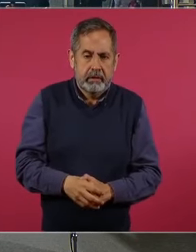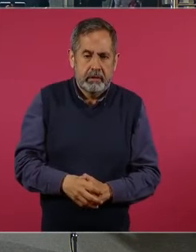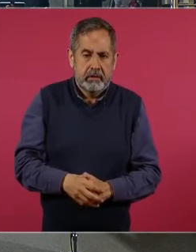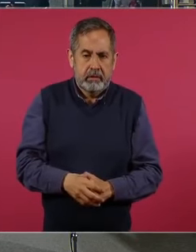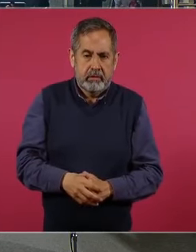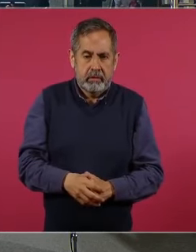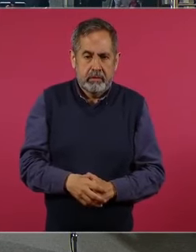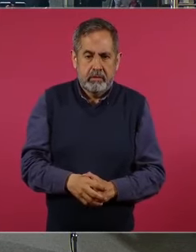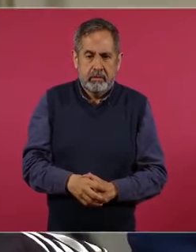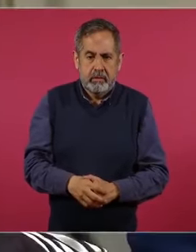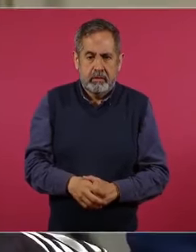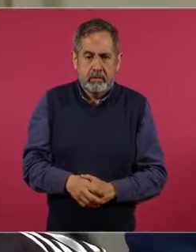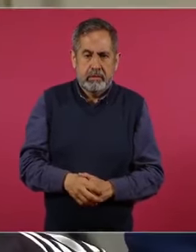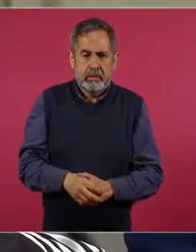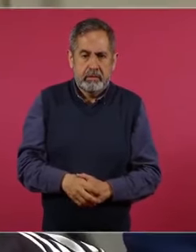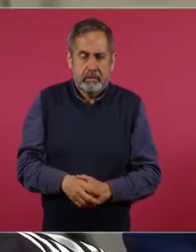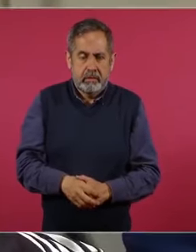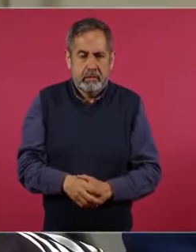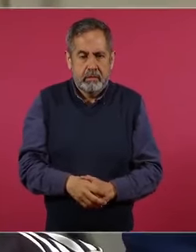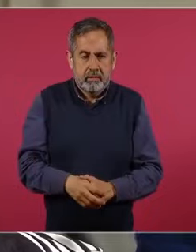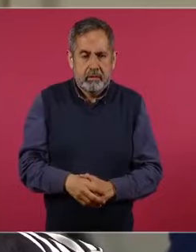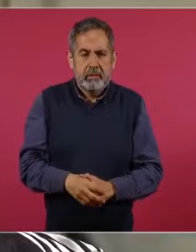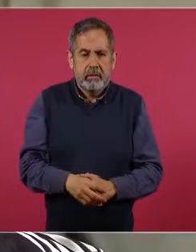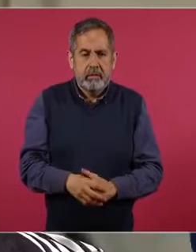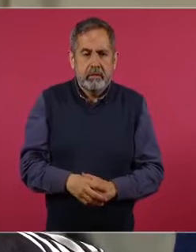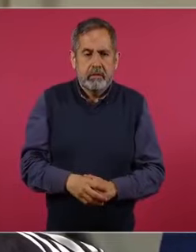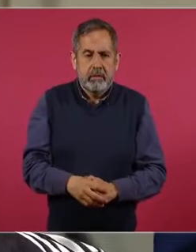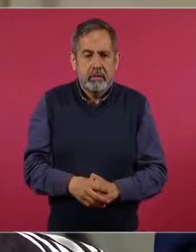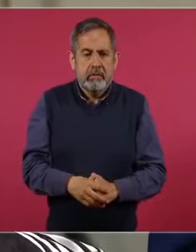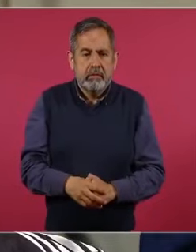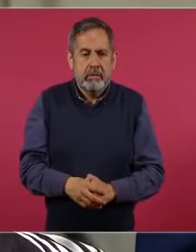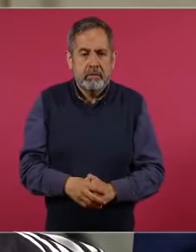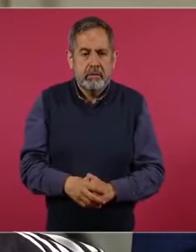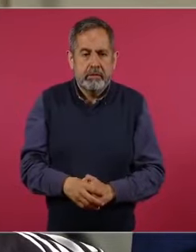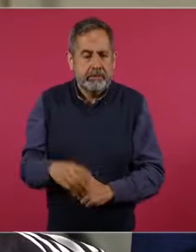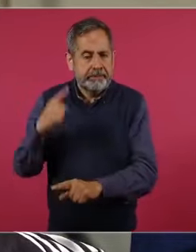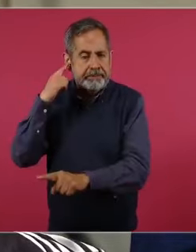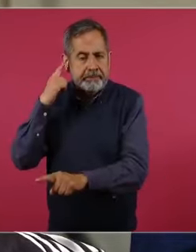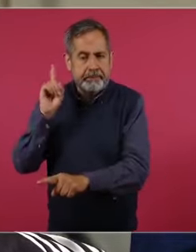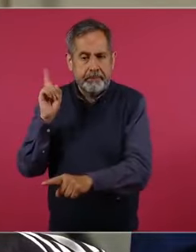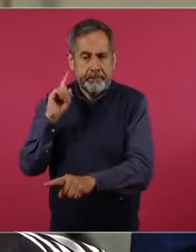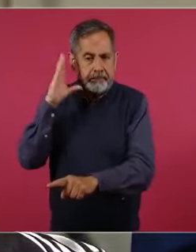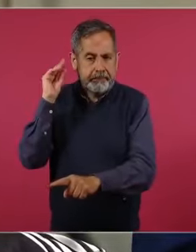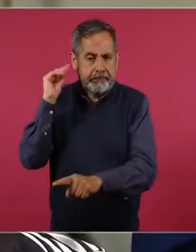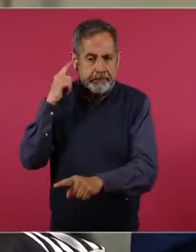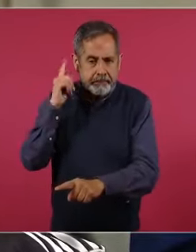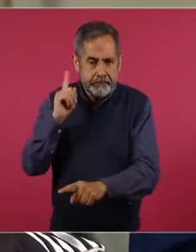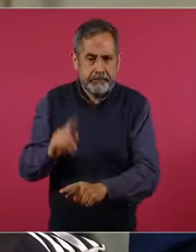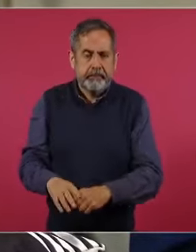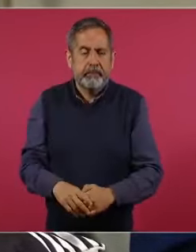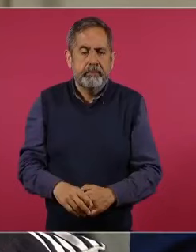las calles. Al margen de las cifras de los homicidios, está generando temor que la gente tenga que estar en sus casas, se